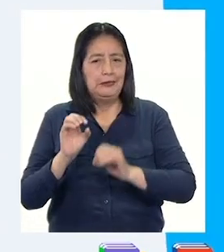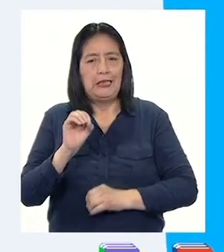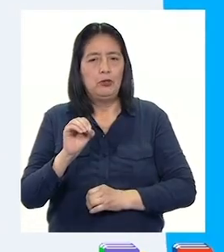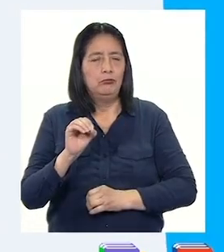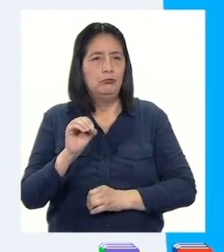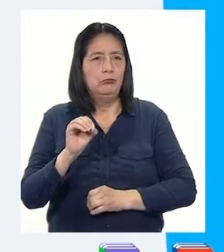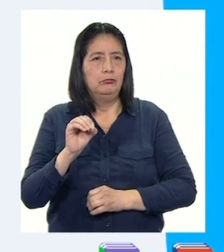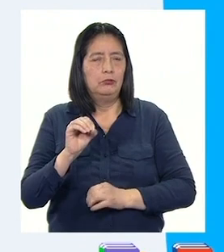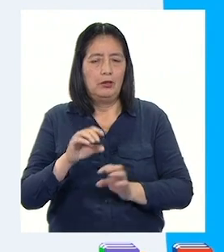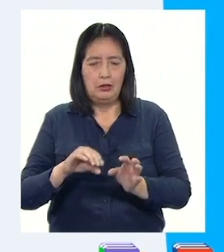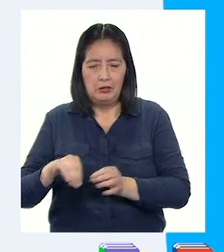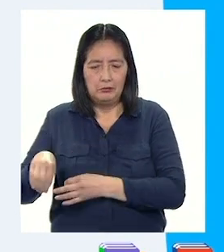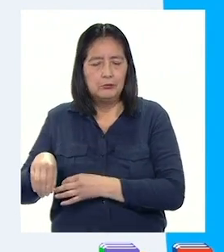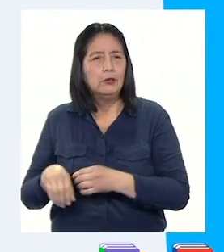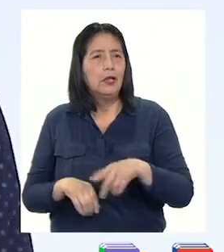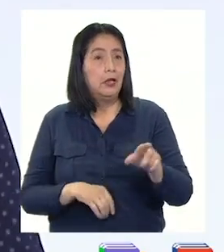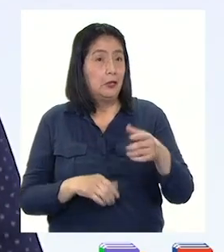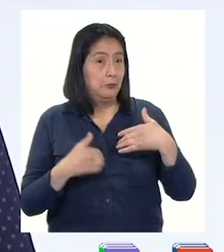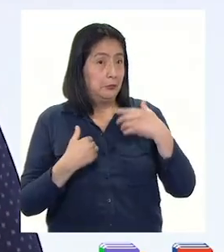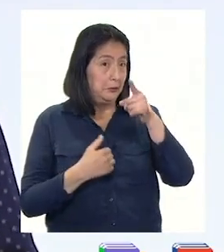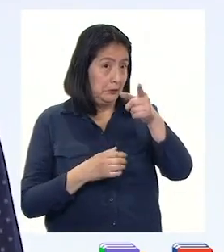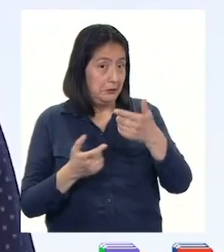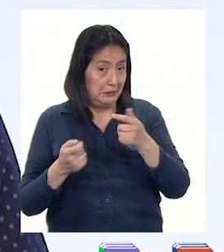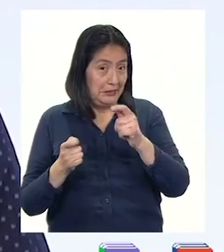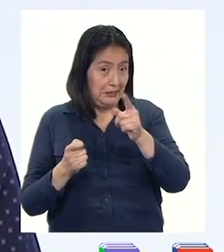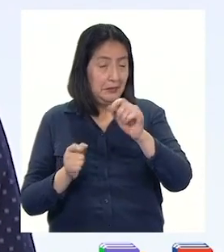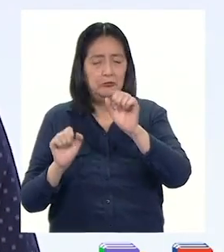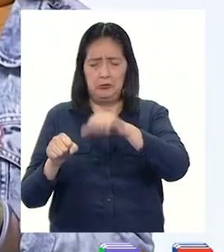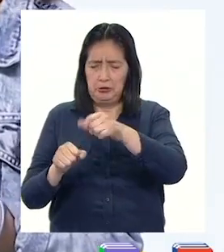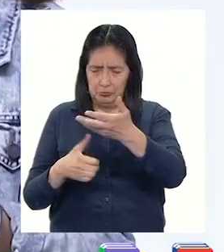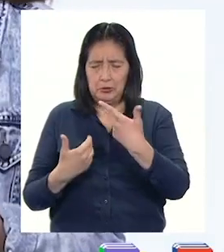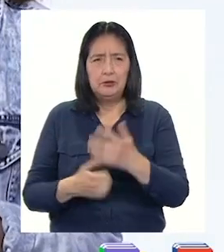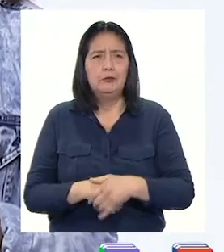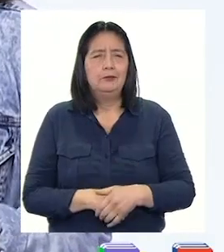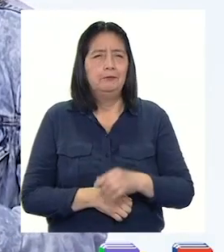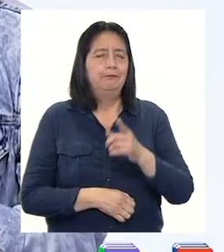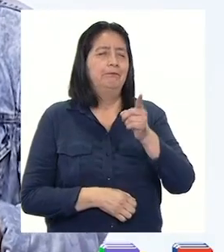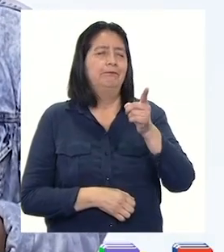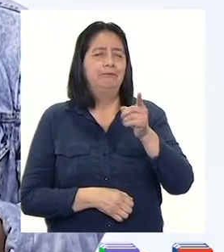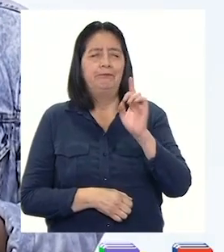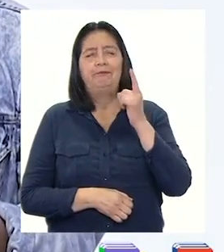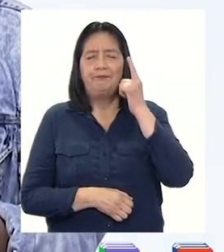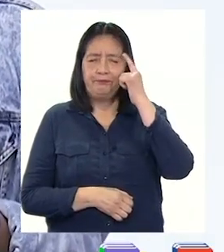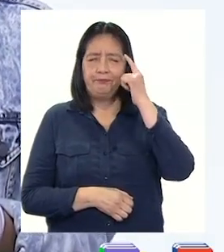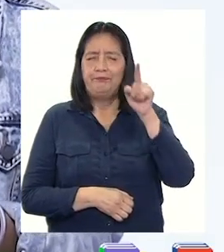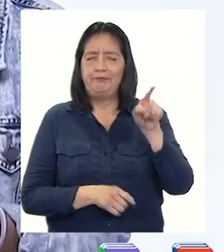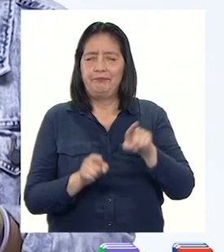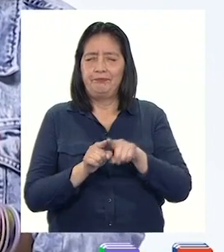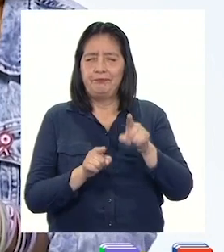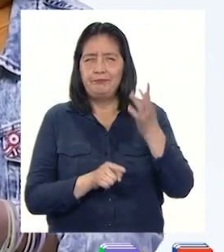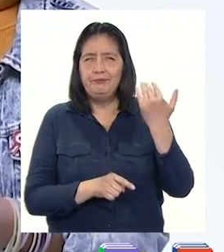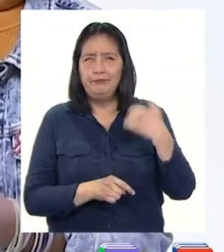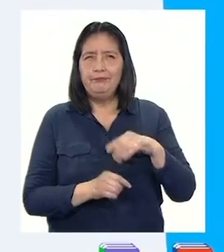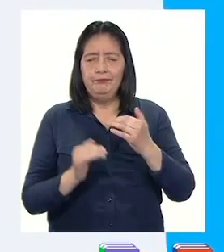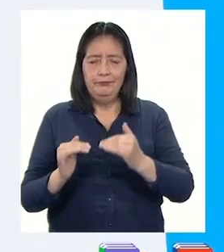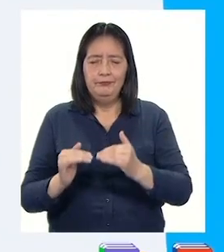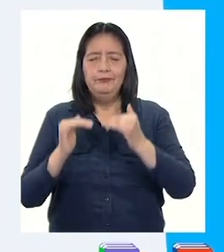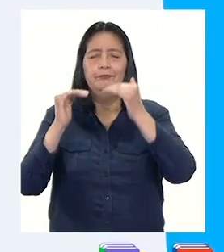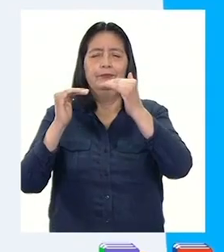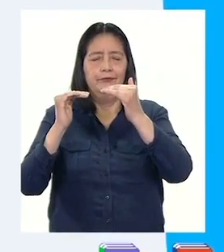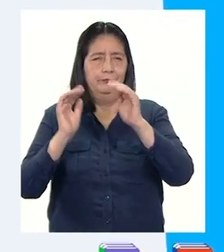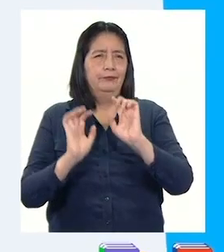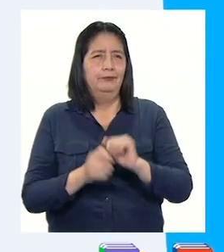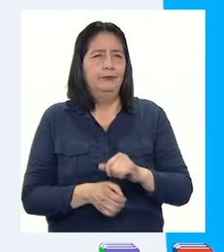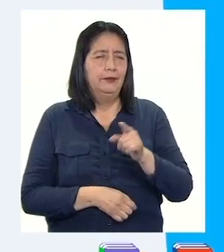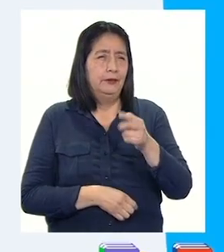0. ¿Puedo intentar con esta piedrita? ¡Por supuesto! Es muy parecido al caso anterior, solo que en las decenas.